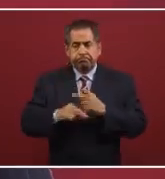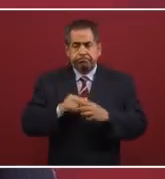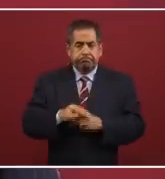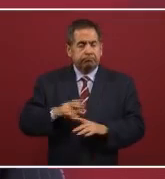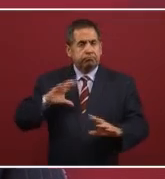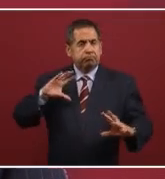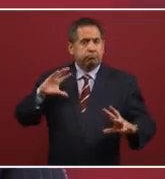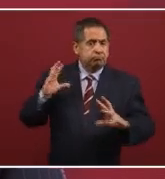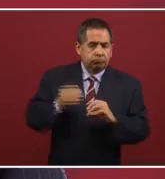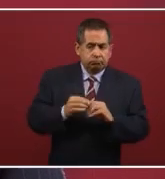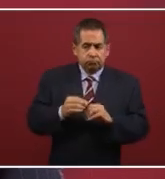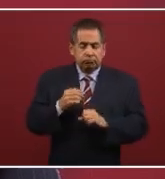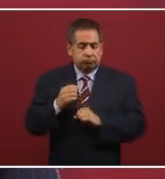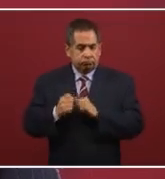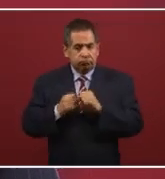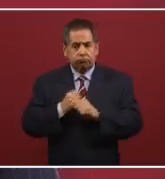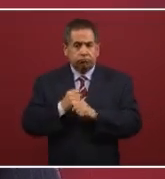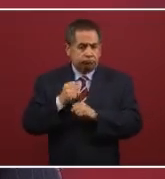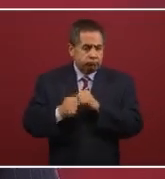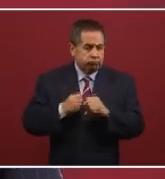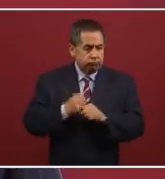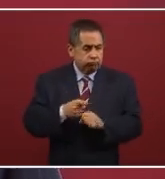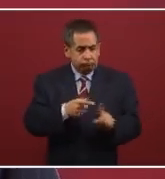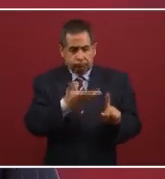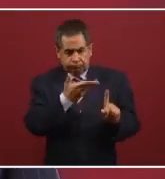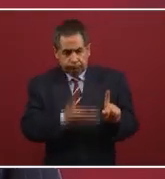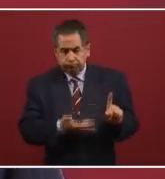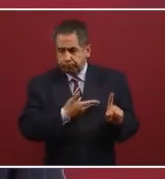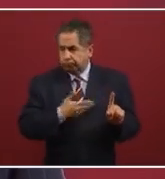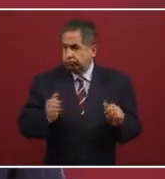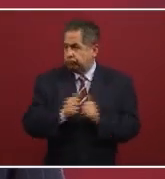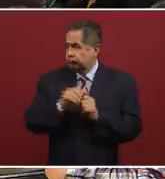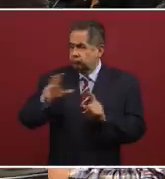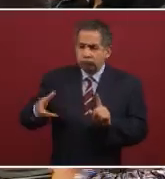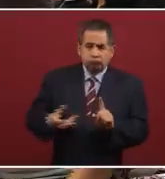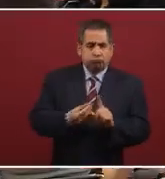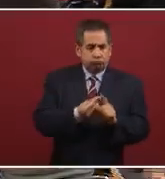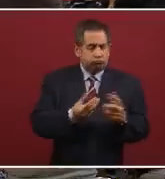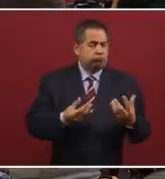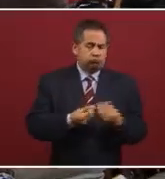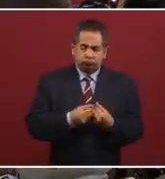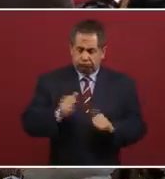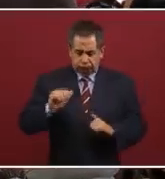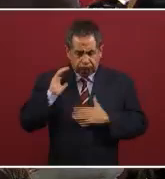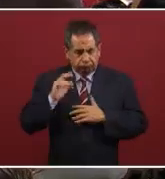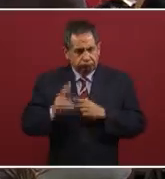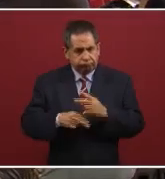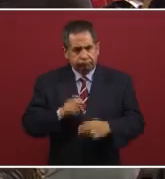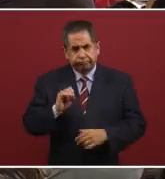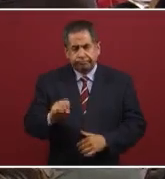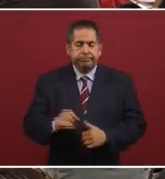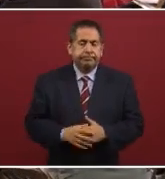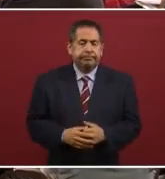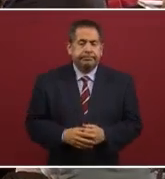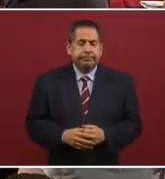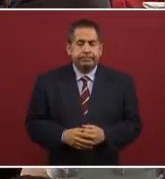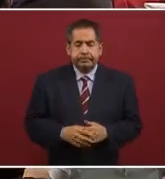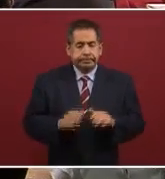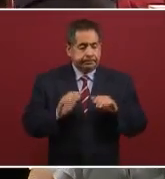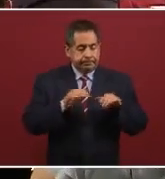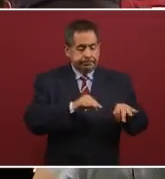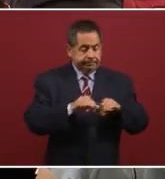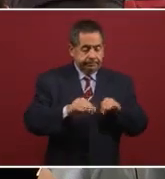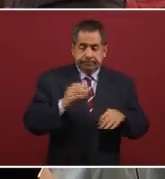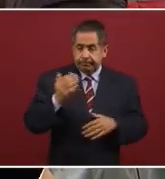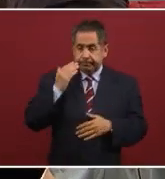décadas del señor presidente y de todos los que estamos con él en este gobierno. Entonces, se pasa la reforma laboral hace 1